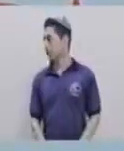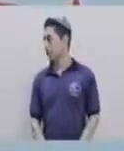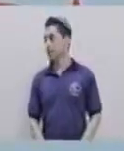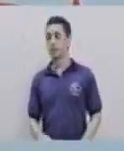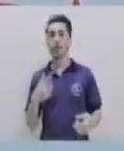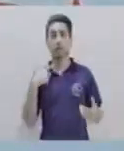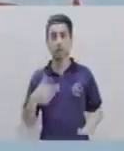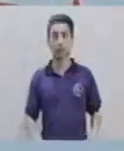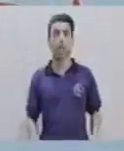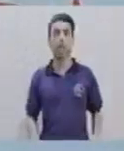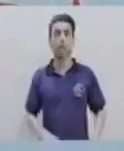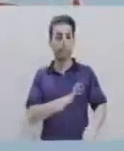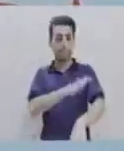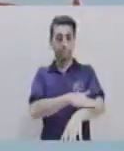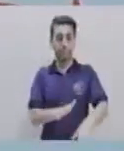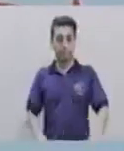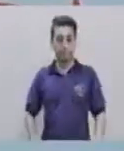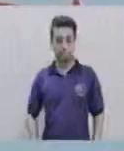brazos,